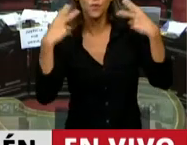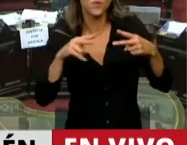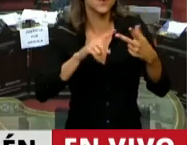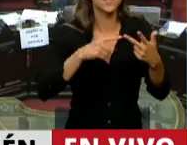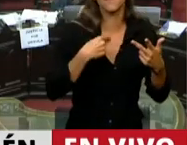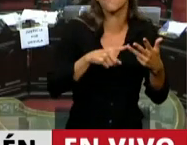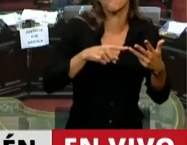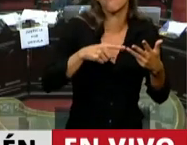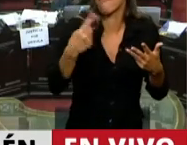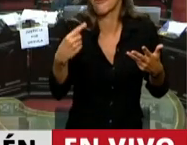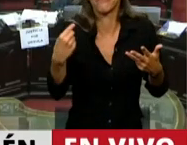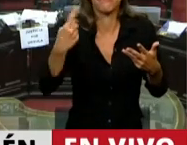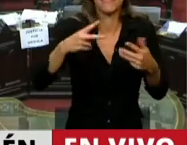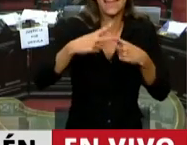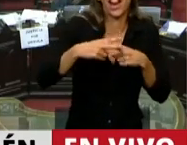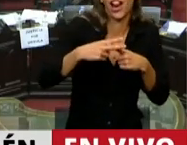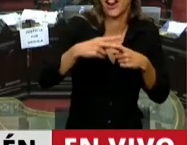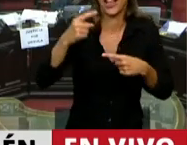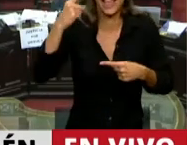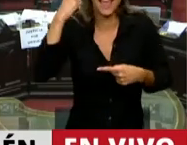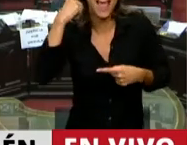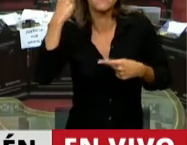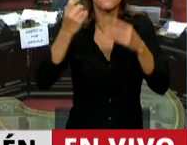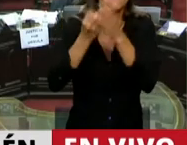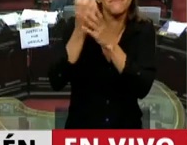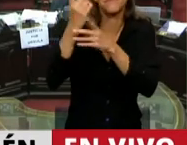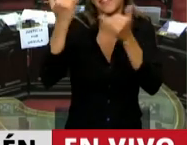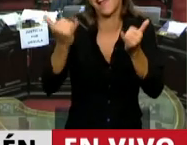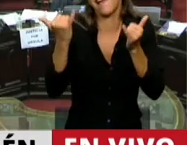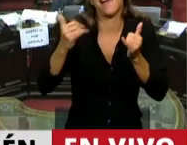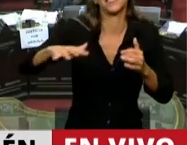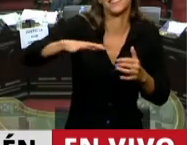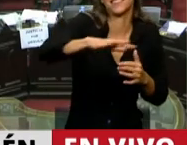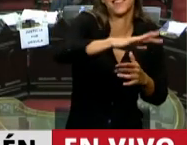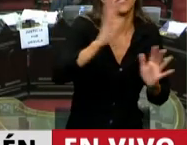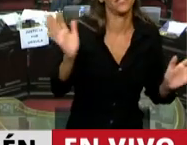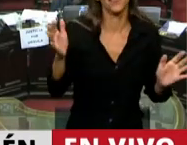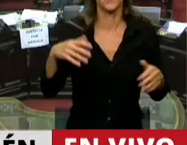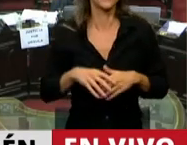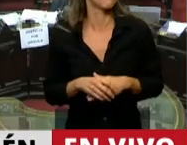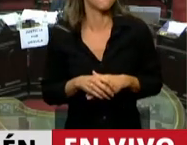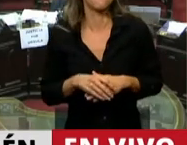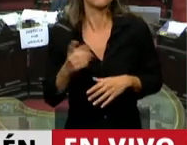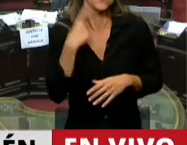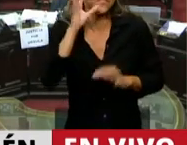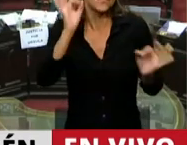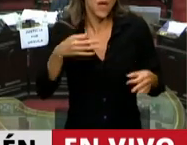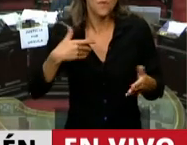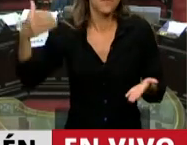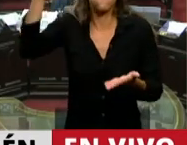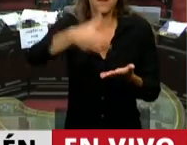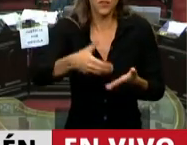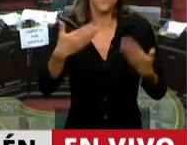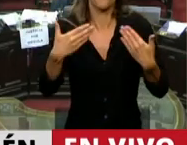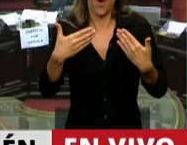conocimiento, por citar algunos de los sectores, están preparados para recibir inversiones y generar rápidamente mejoras